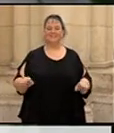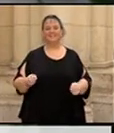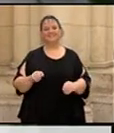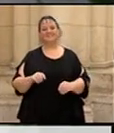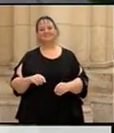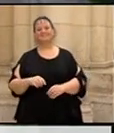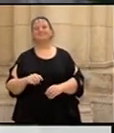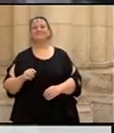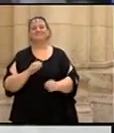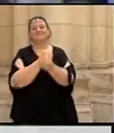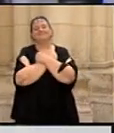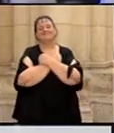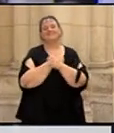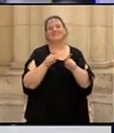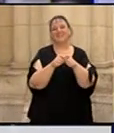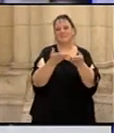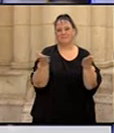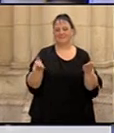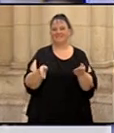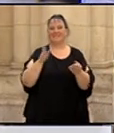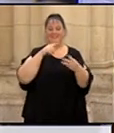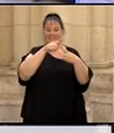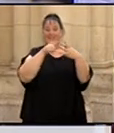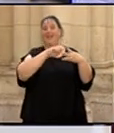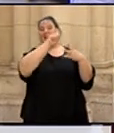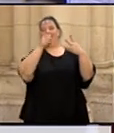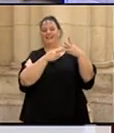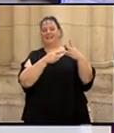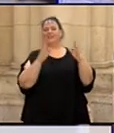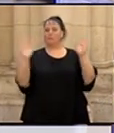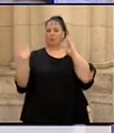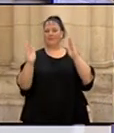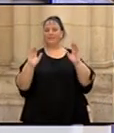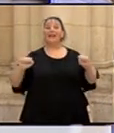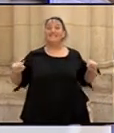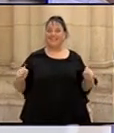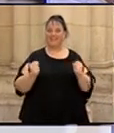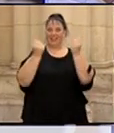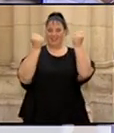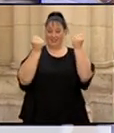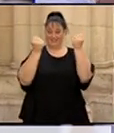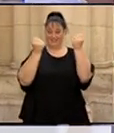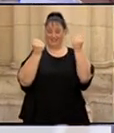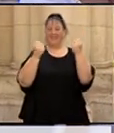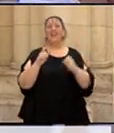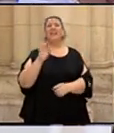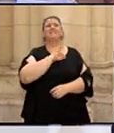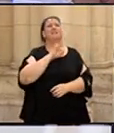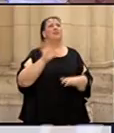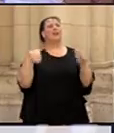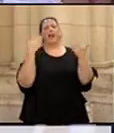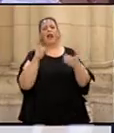en tercer lugar, salvación. No solamente el Señor nos regala su misericordia y